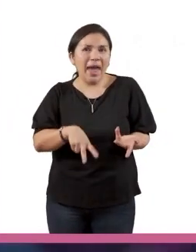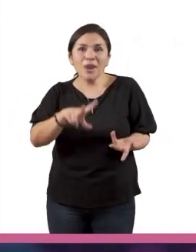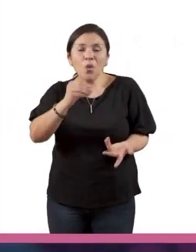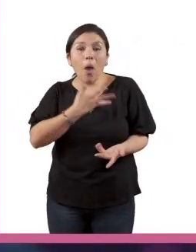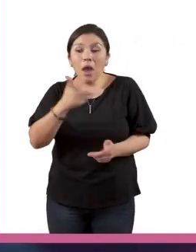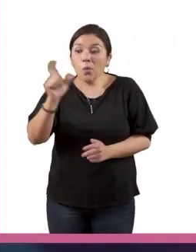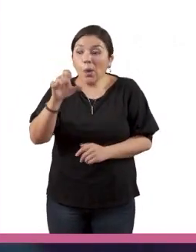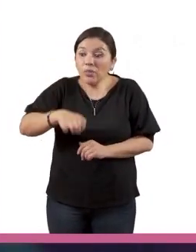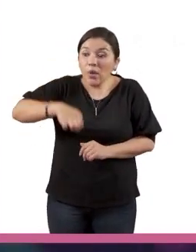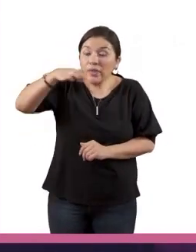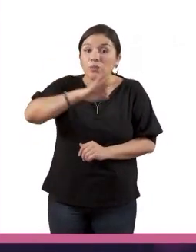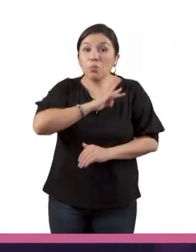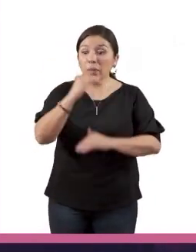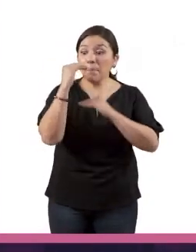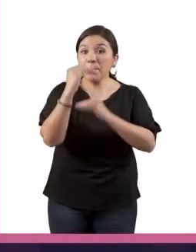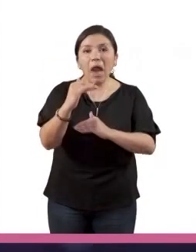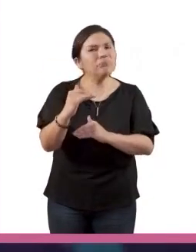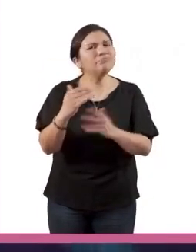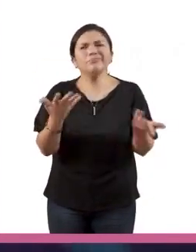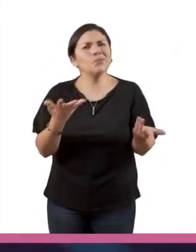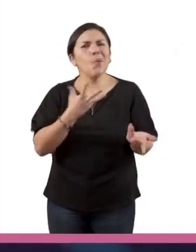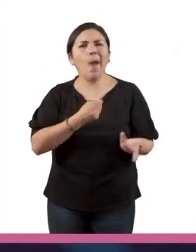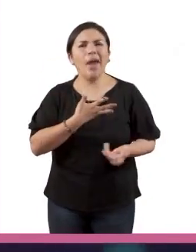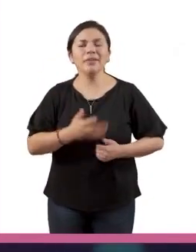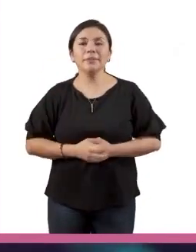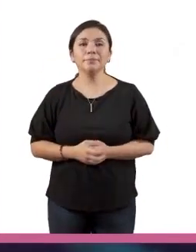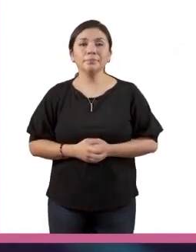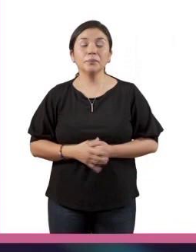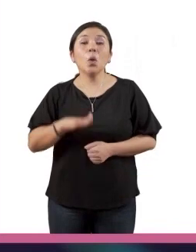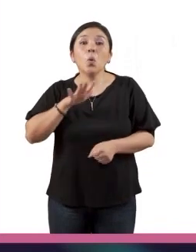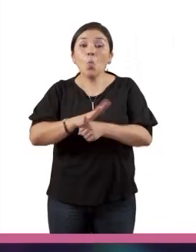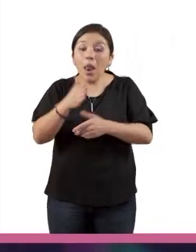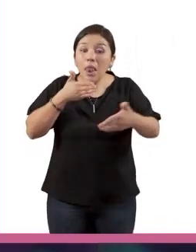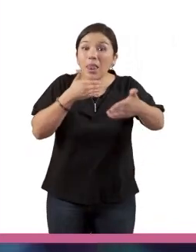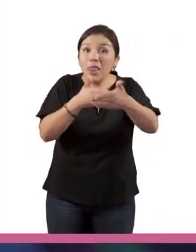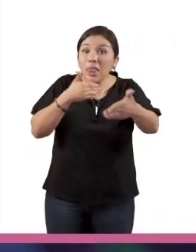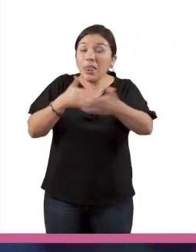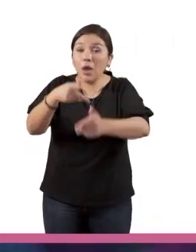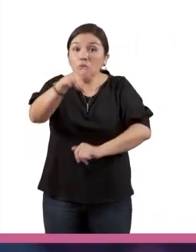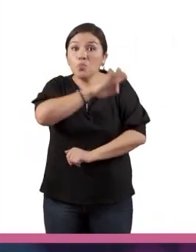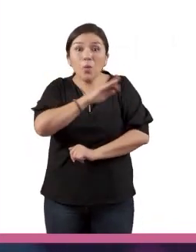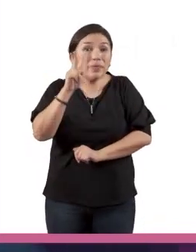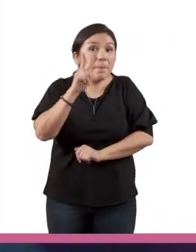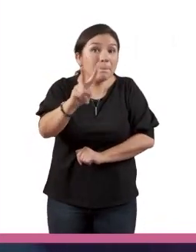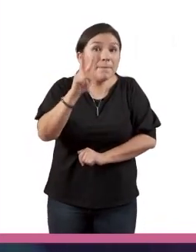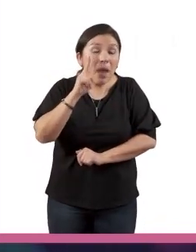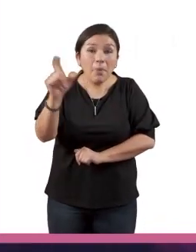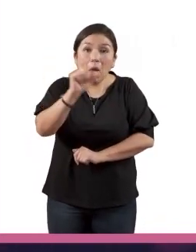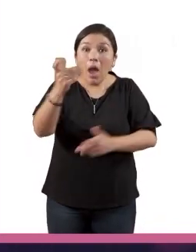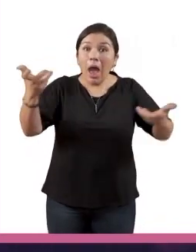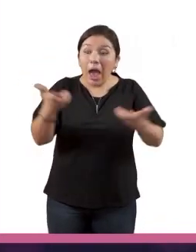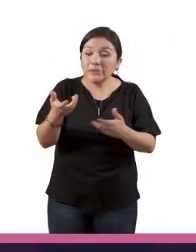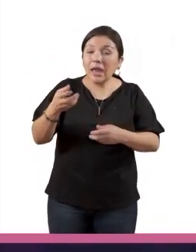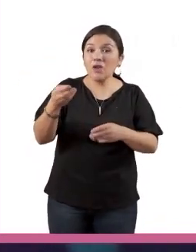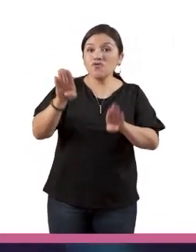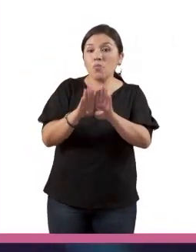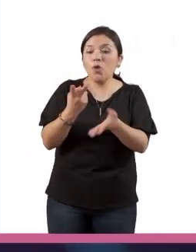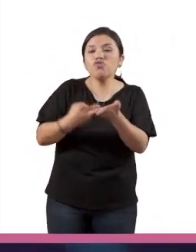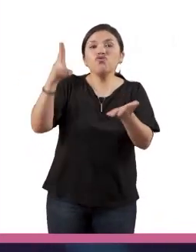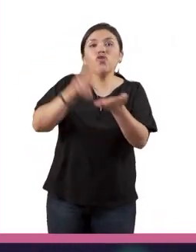hay una edad determinada para empezar. Los obstáculos con los que uno se puede enfrentar al hacer doblaje,